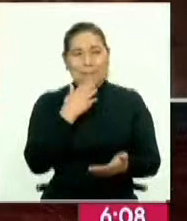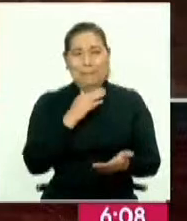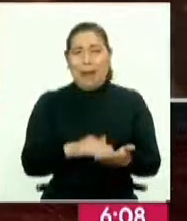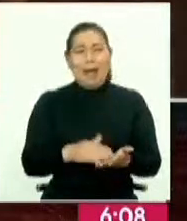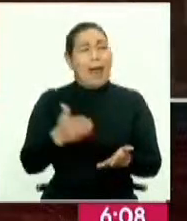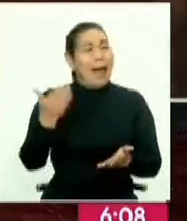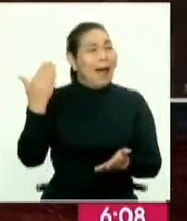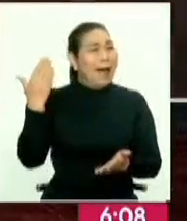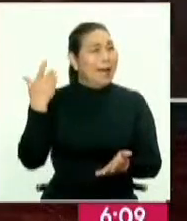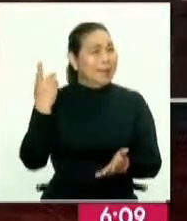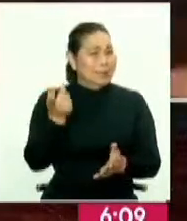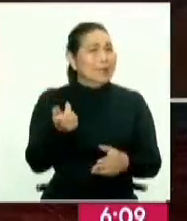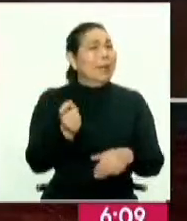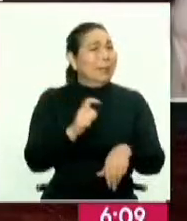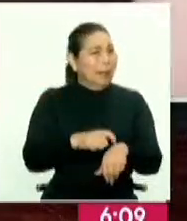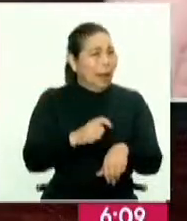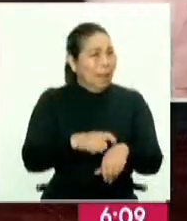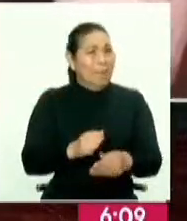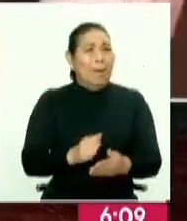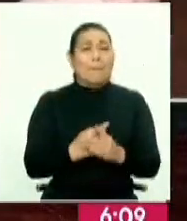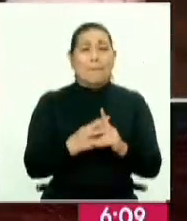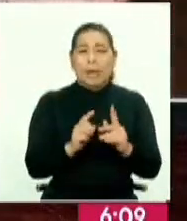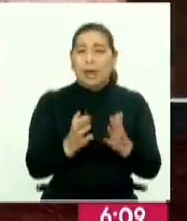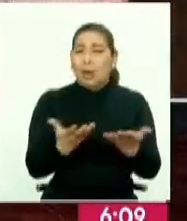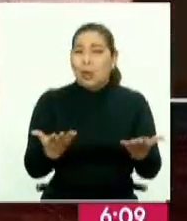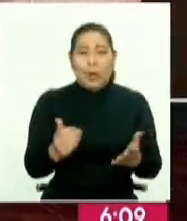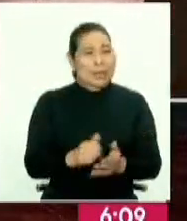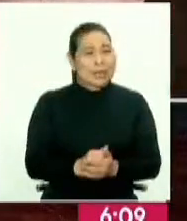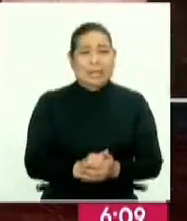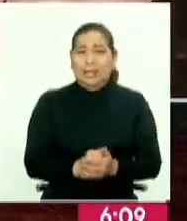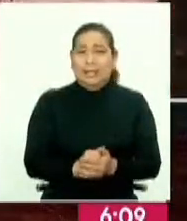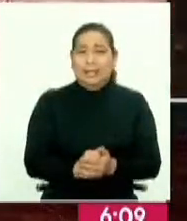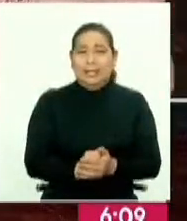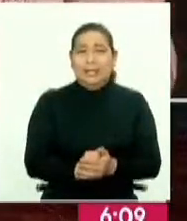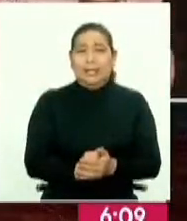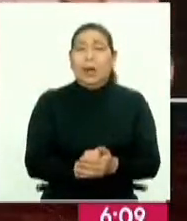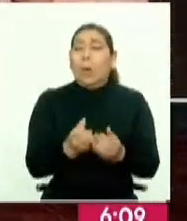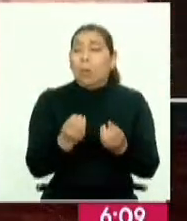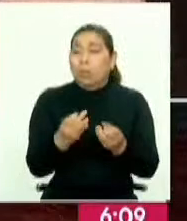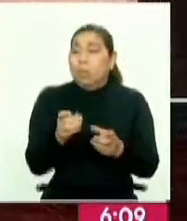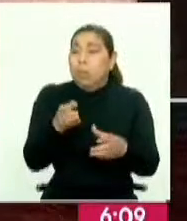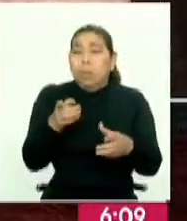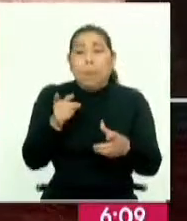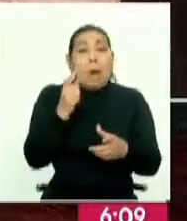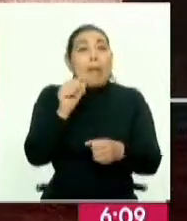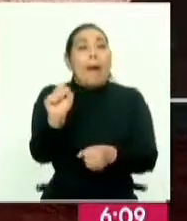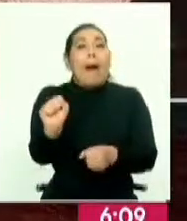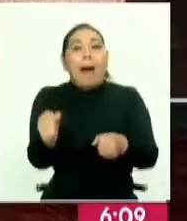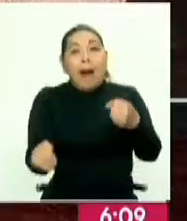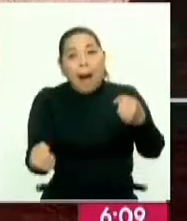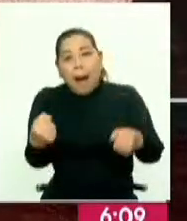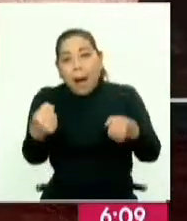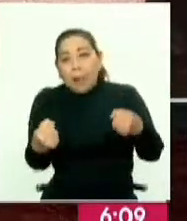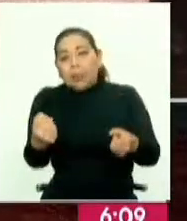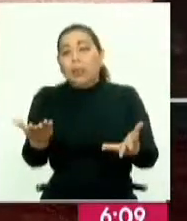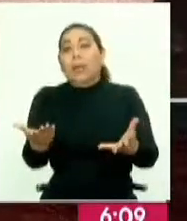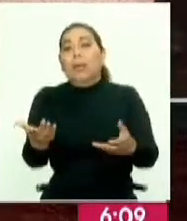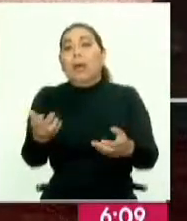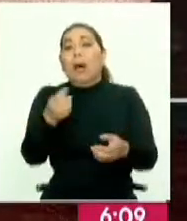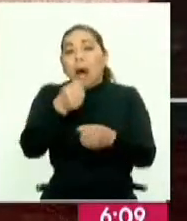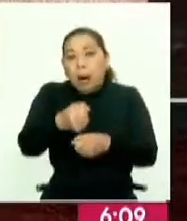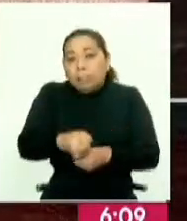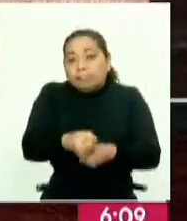recogerlo desde hace muchísimo tiempo para quién para qué no para que haya podido entrar a los bomberos y haya podido apagar el